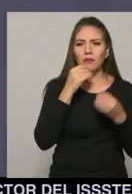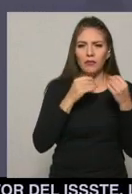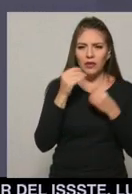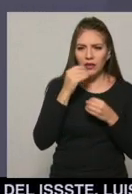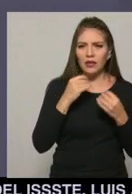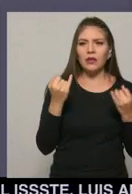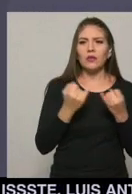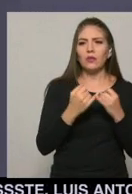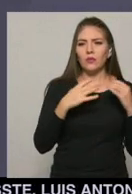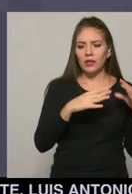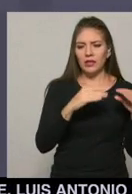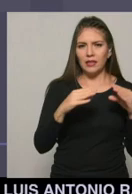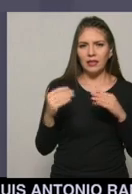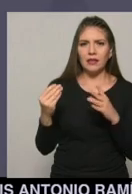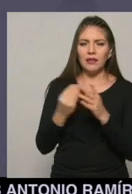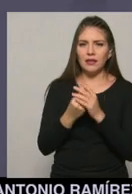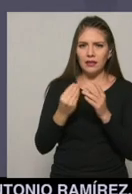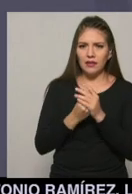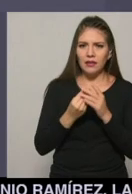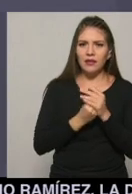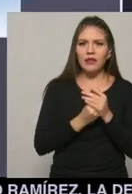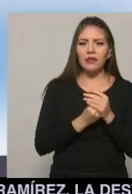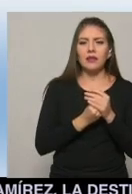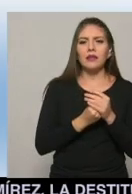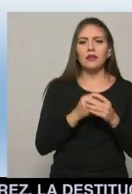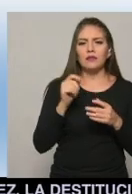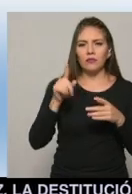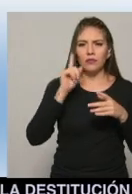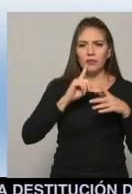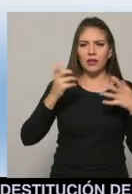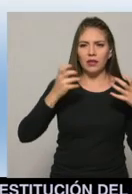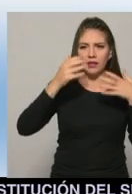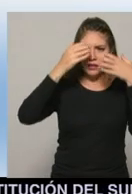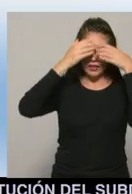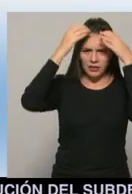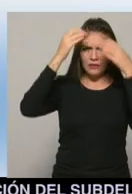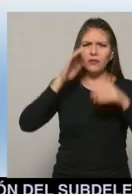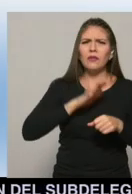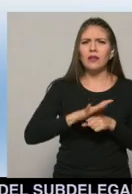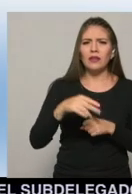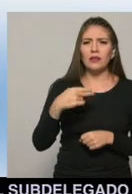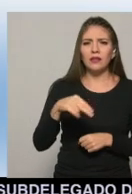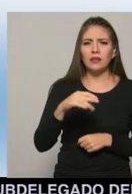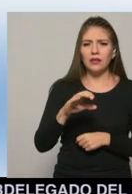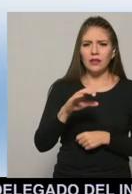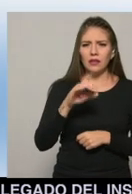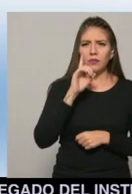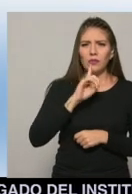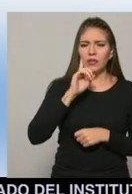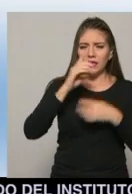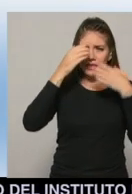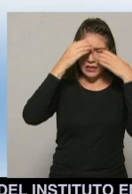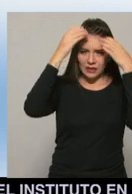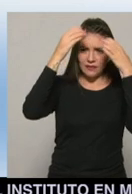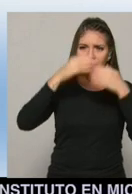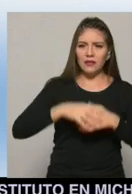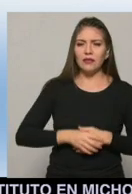clases Masterchef que impartirá la chef. ¿Cuál es el nombre de la chef? En